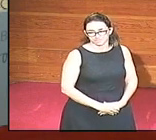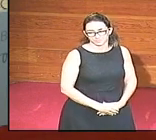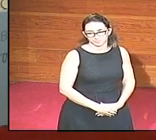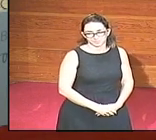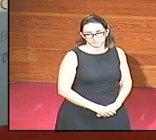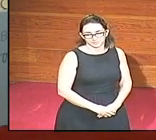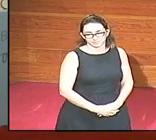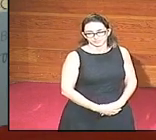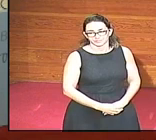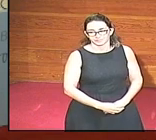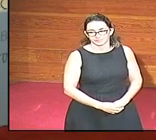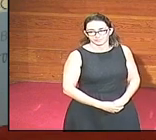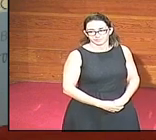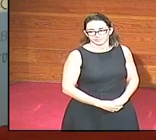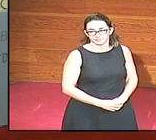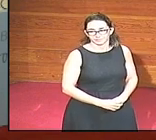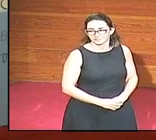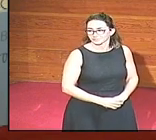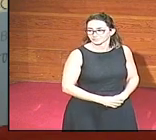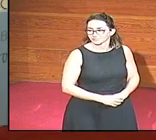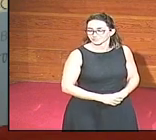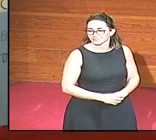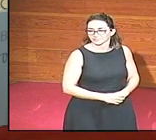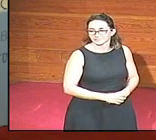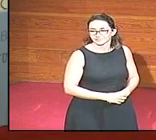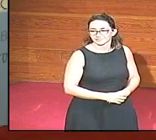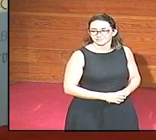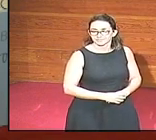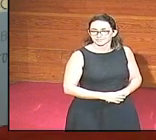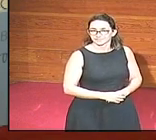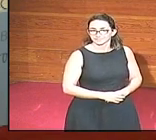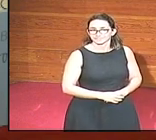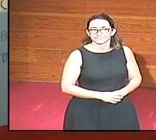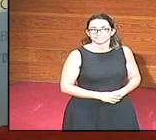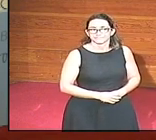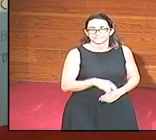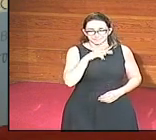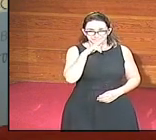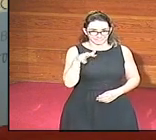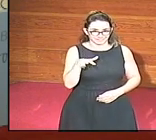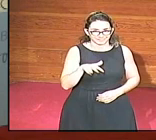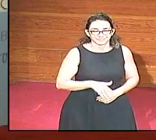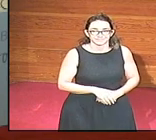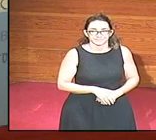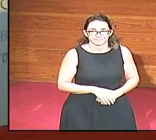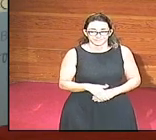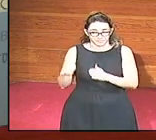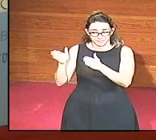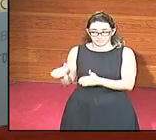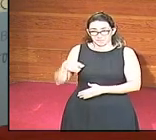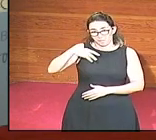bost prentsa argazkilarien taldearekin batera egindako estaduragatik. Decía que gracias al trabajo de